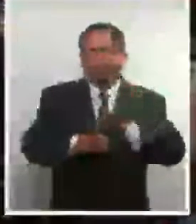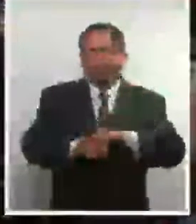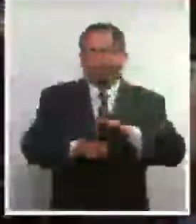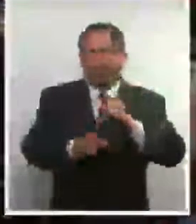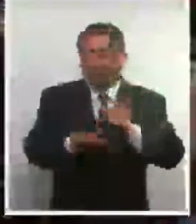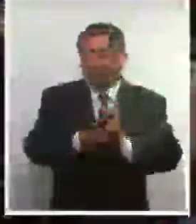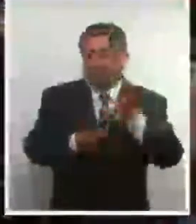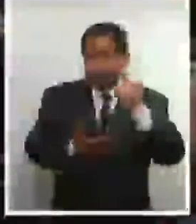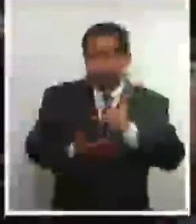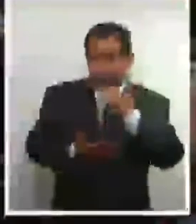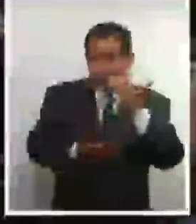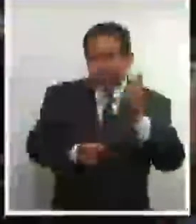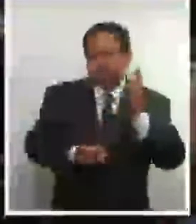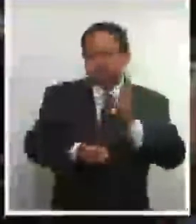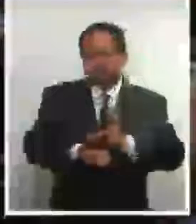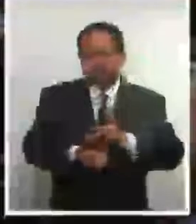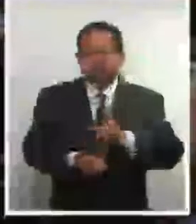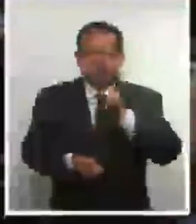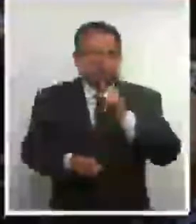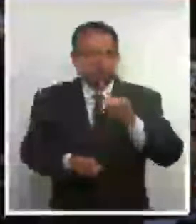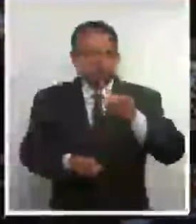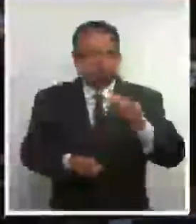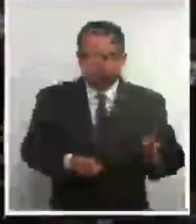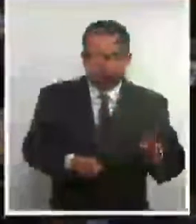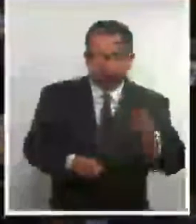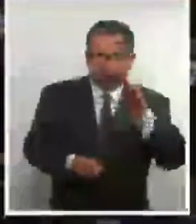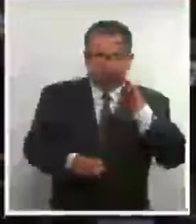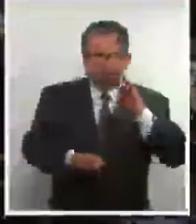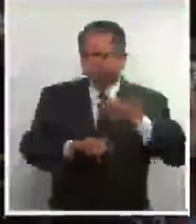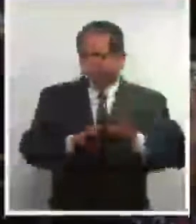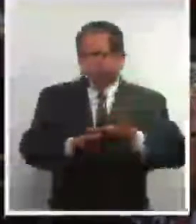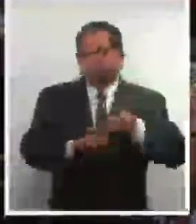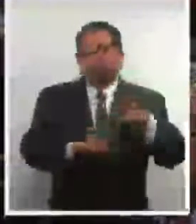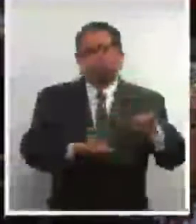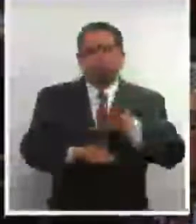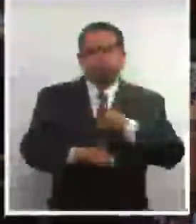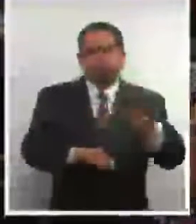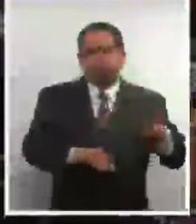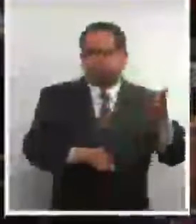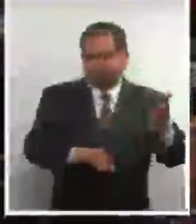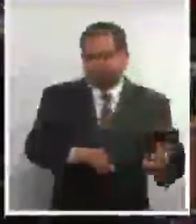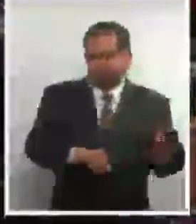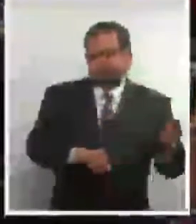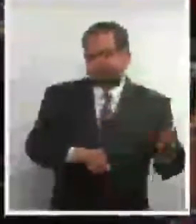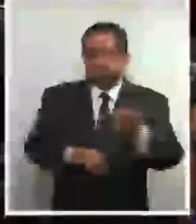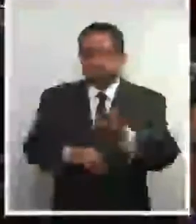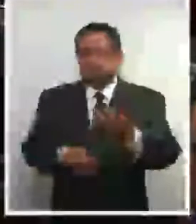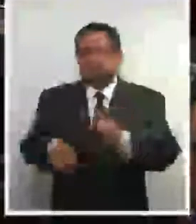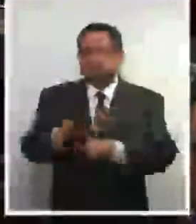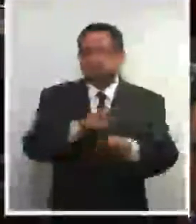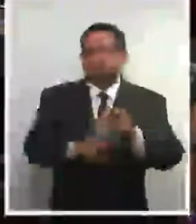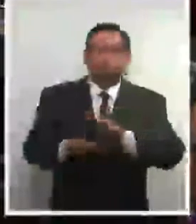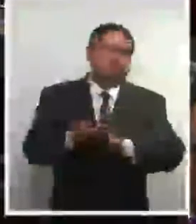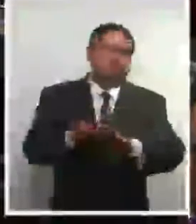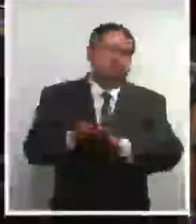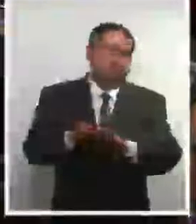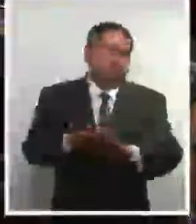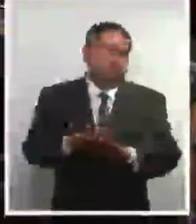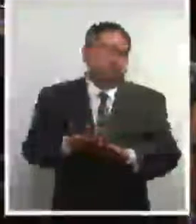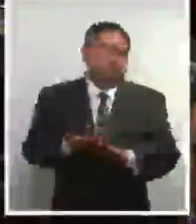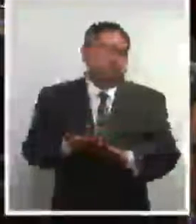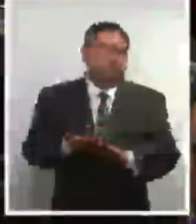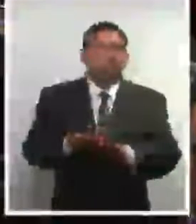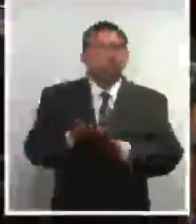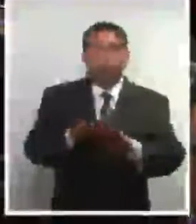graves. Fincar a los responsables el pago de las indemnizaciones y sanciones